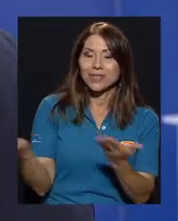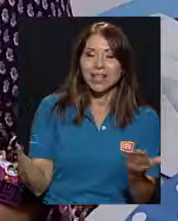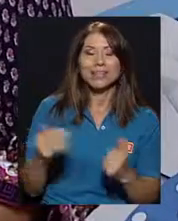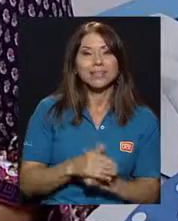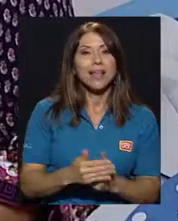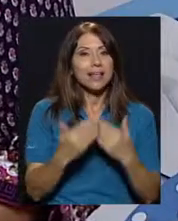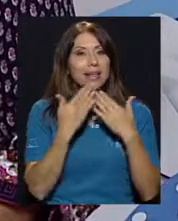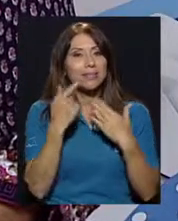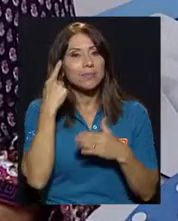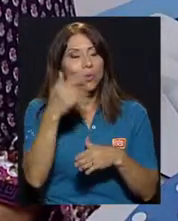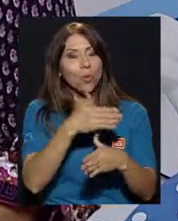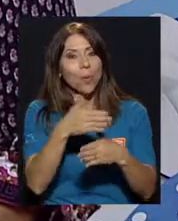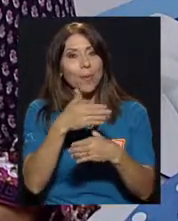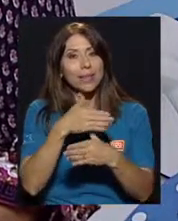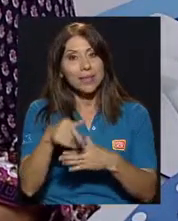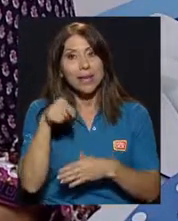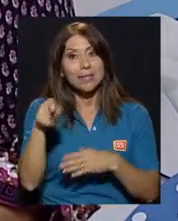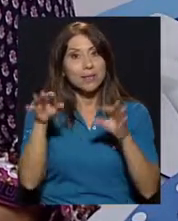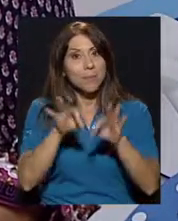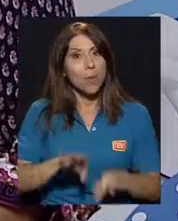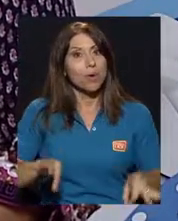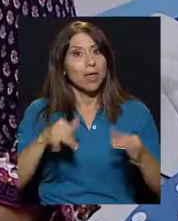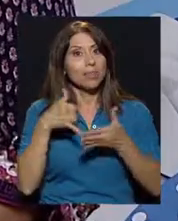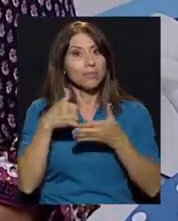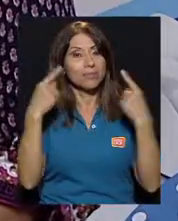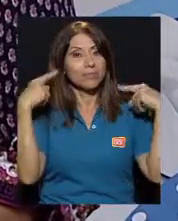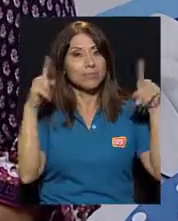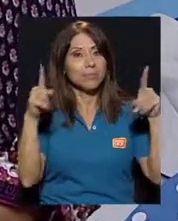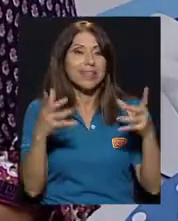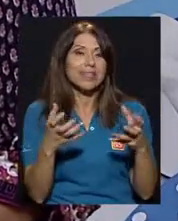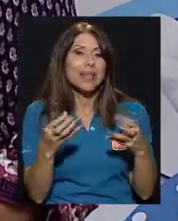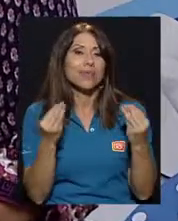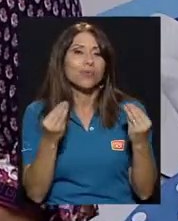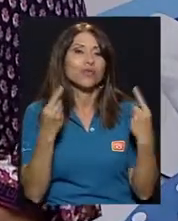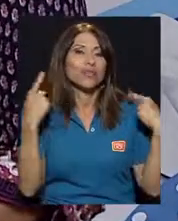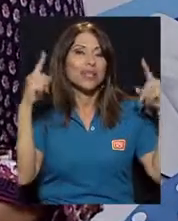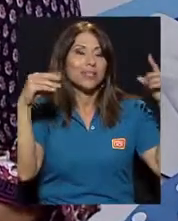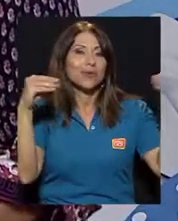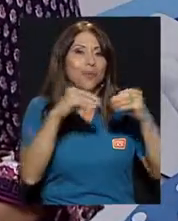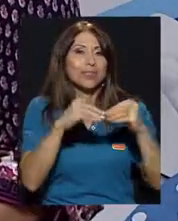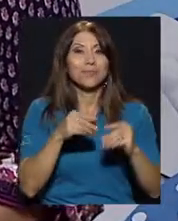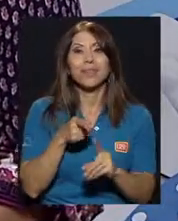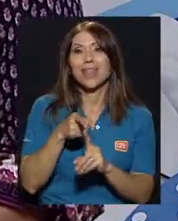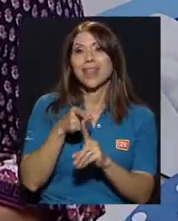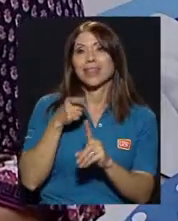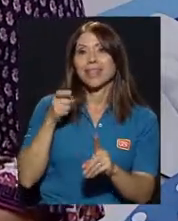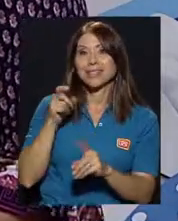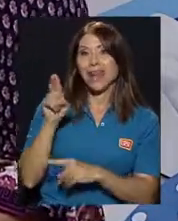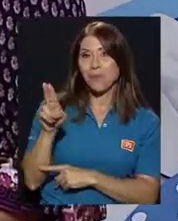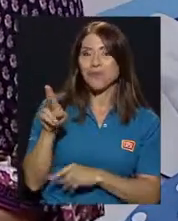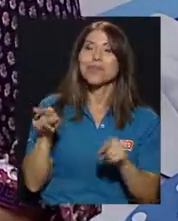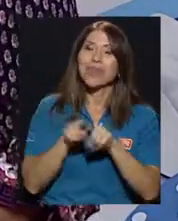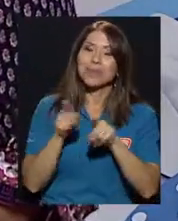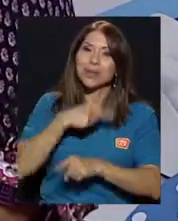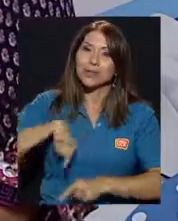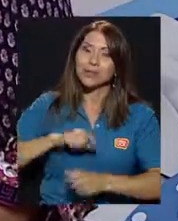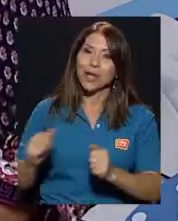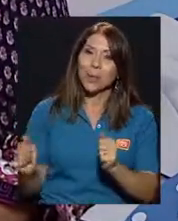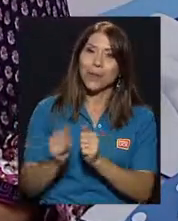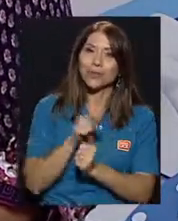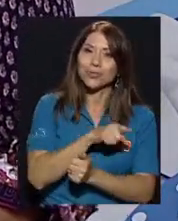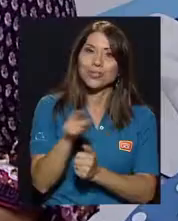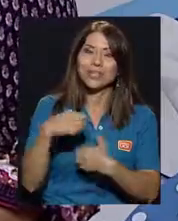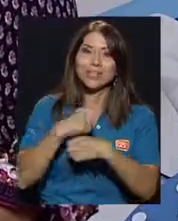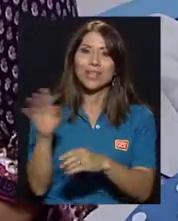logro y desde ya desearle muchos éxitos más desde la urnas y también los acompañamos a ustedes haciendo televisión con